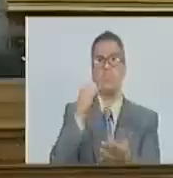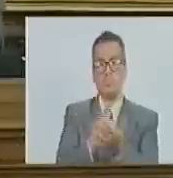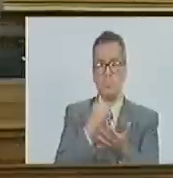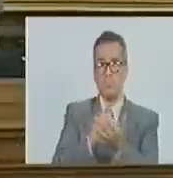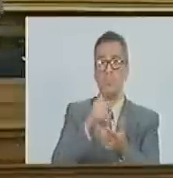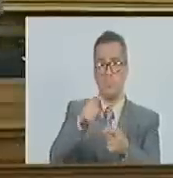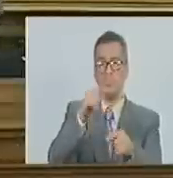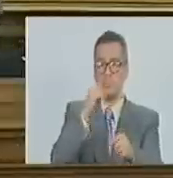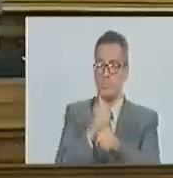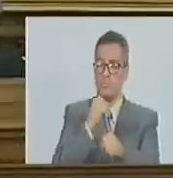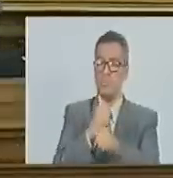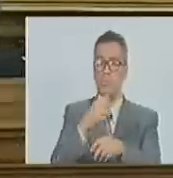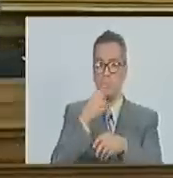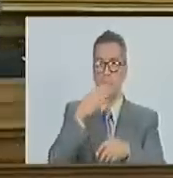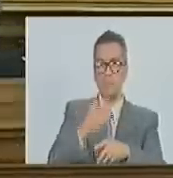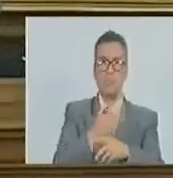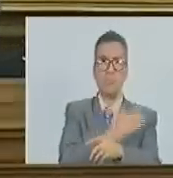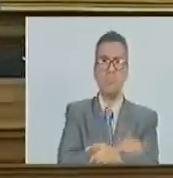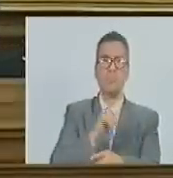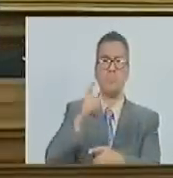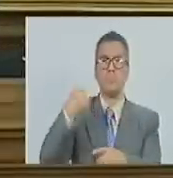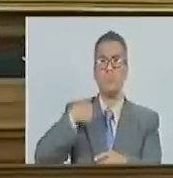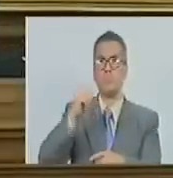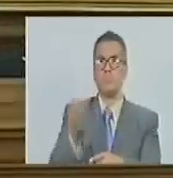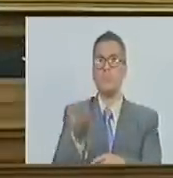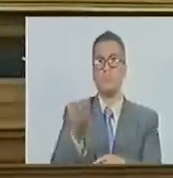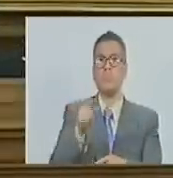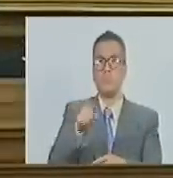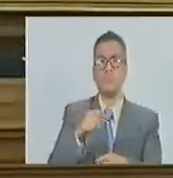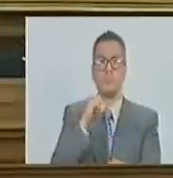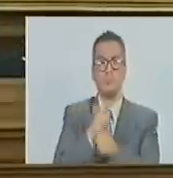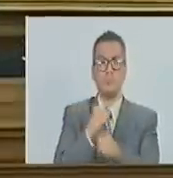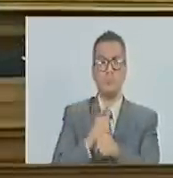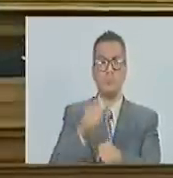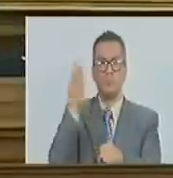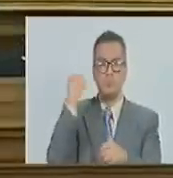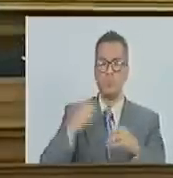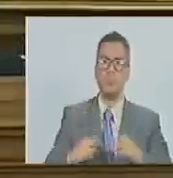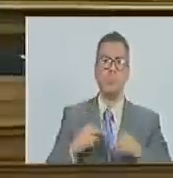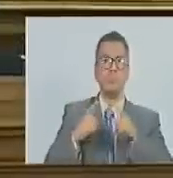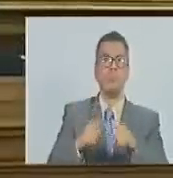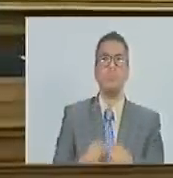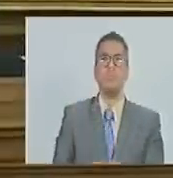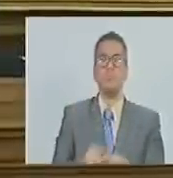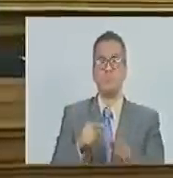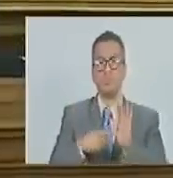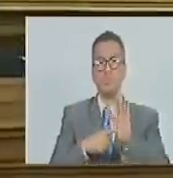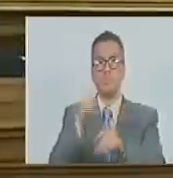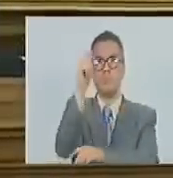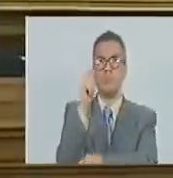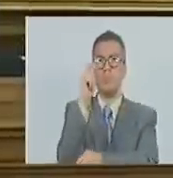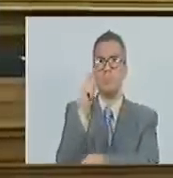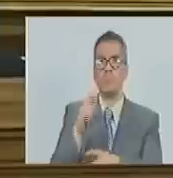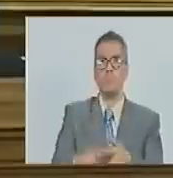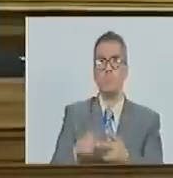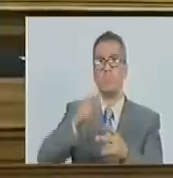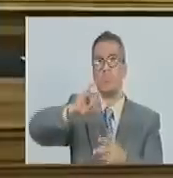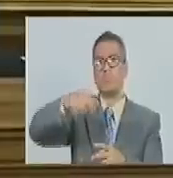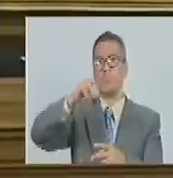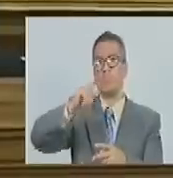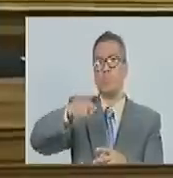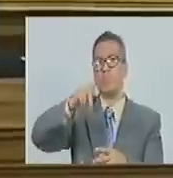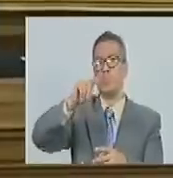en estas funciones y que tuvieron una destacadísima actuación en su oportunidad. Proponemos al diputado